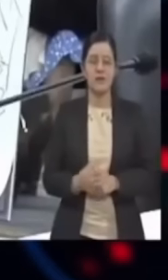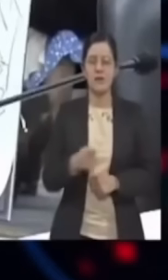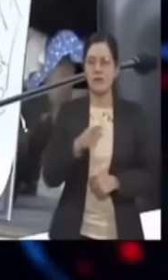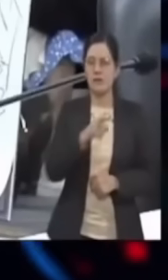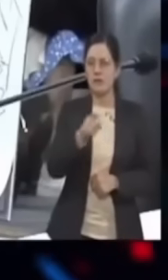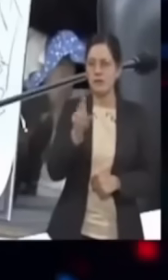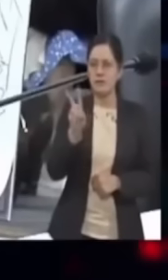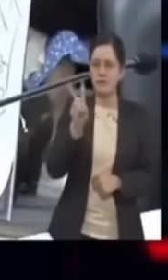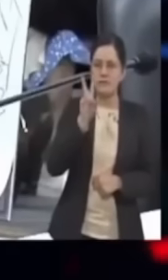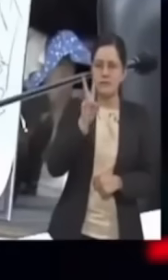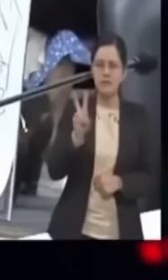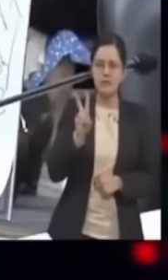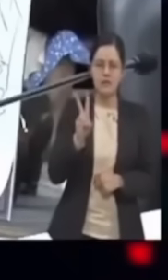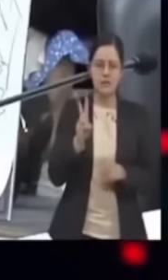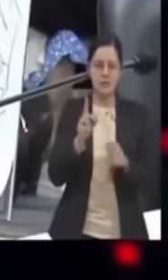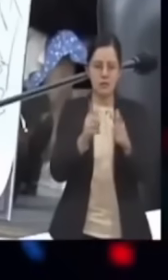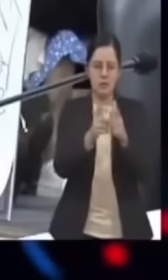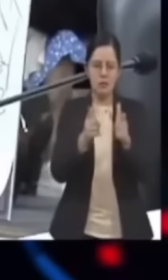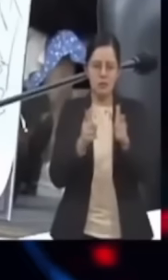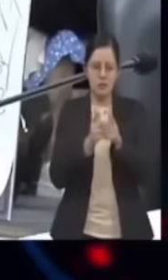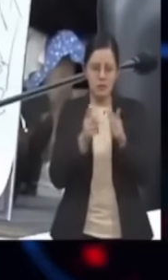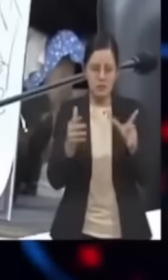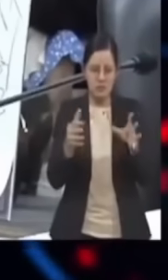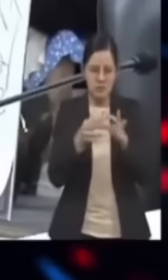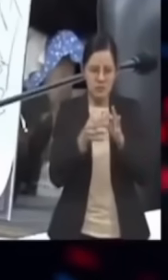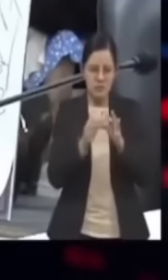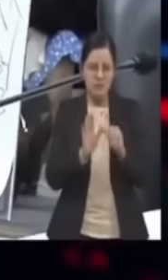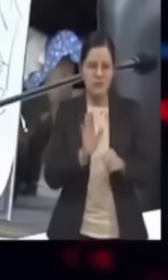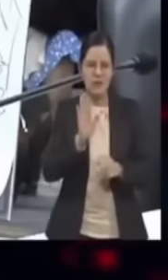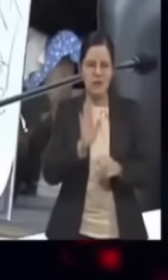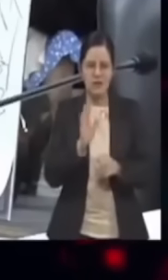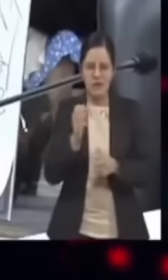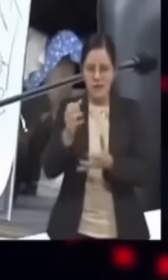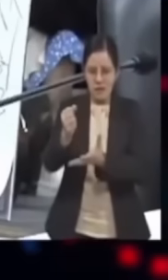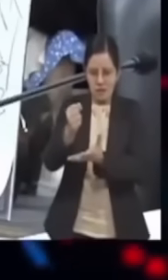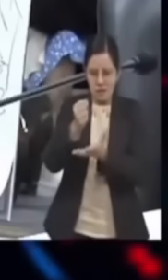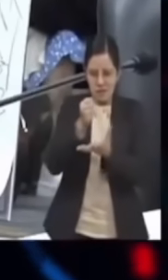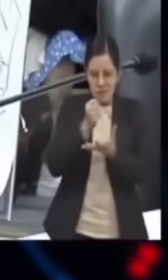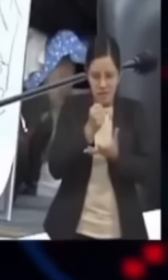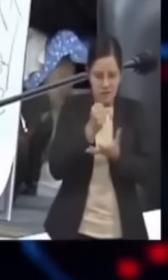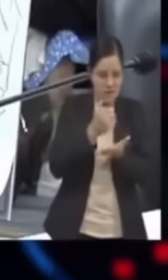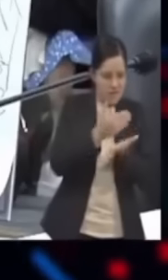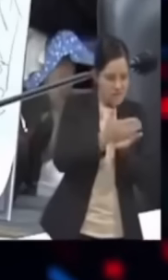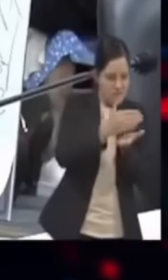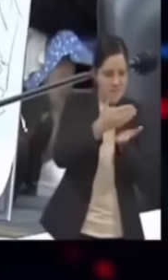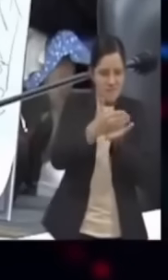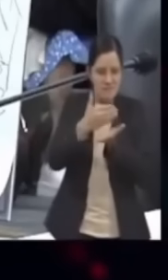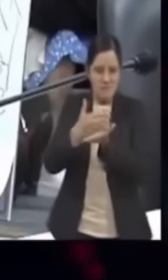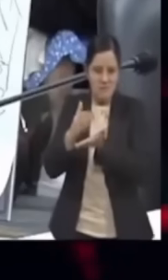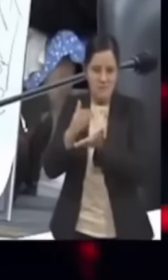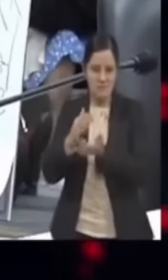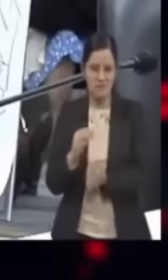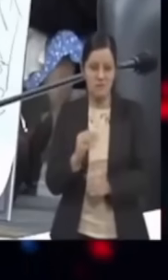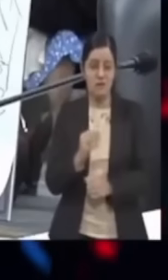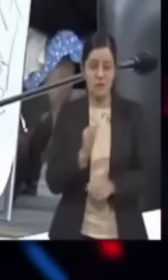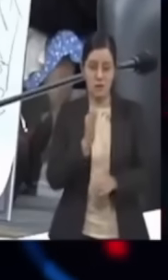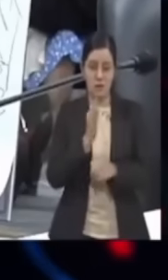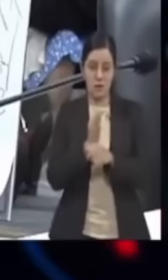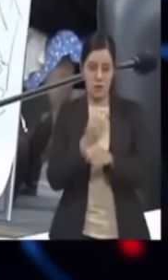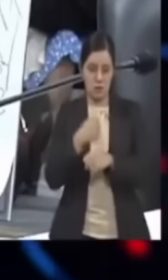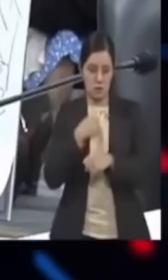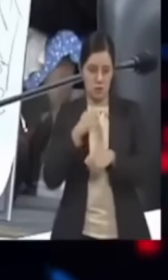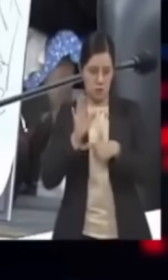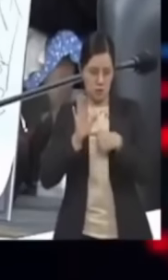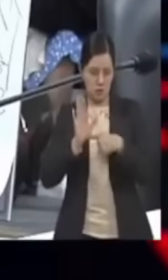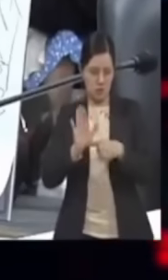conformación de las coaliciones como el reparto de un botín y esto que estoy exponiendo el día de hoy aquí